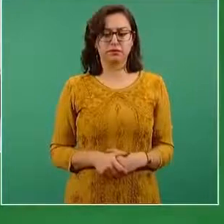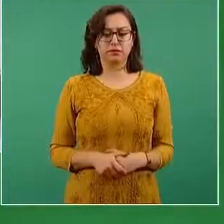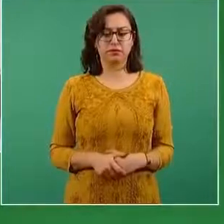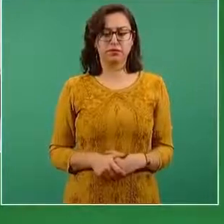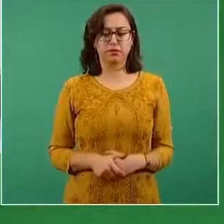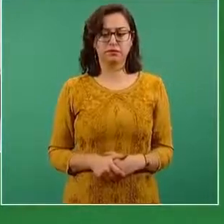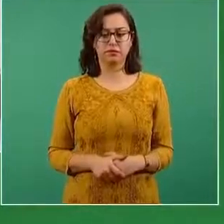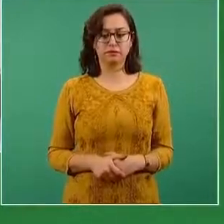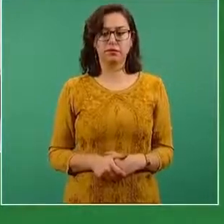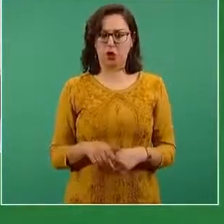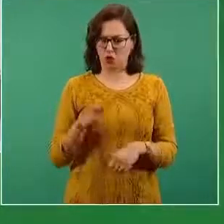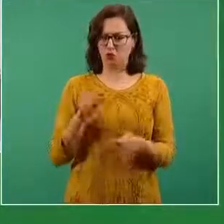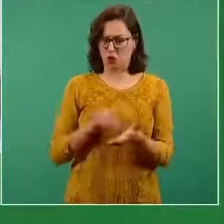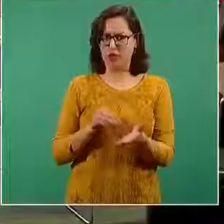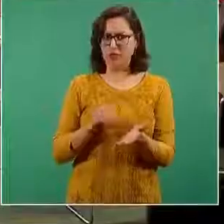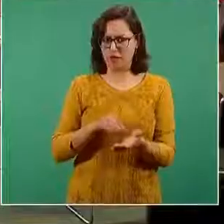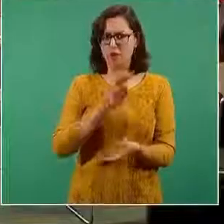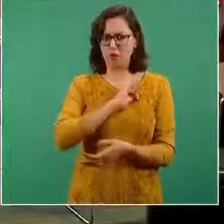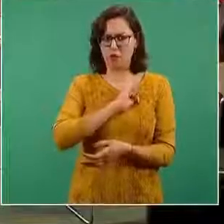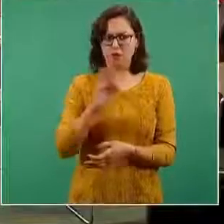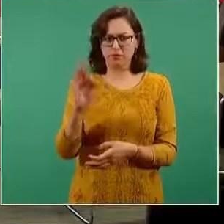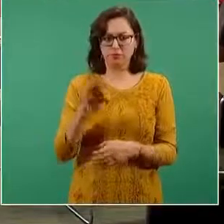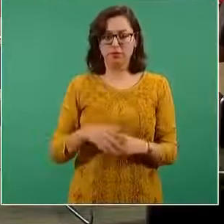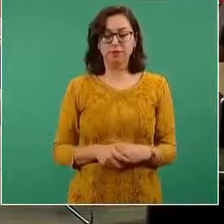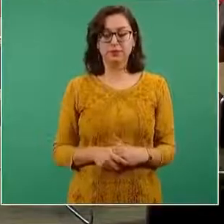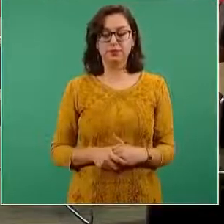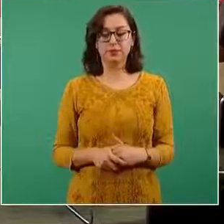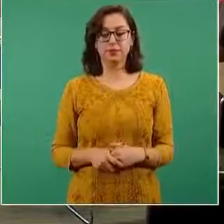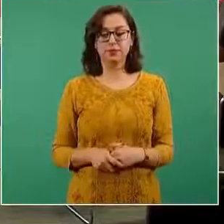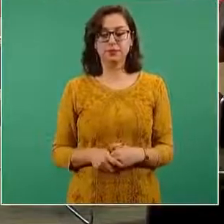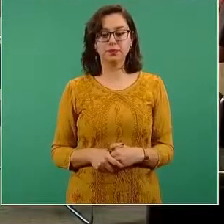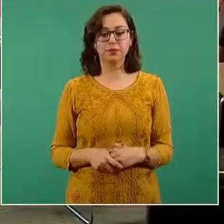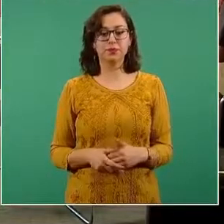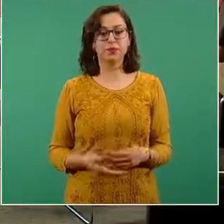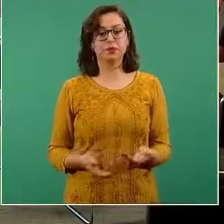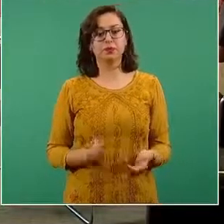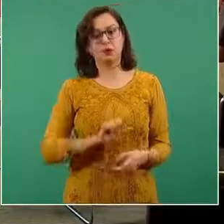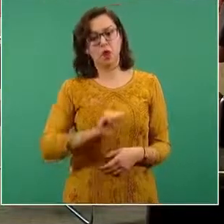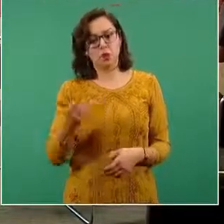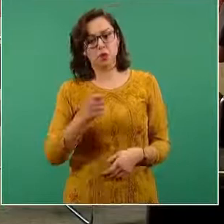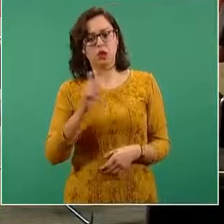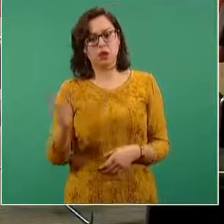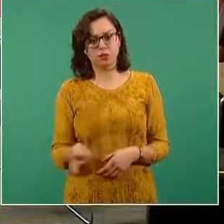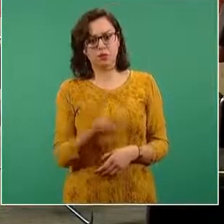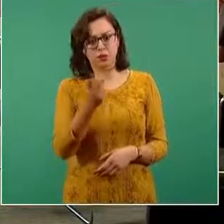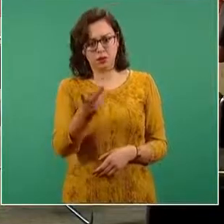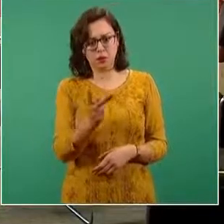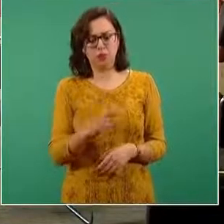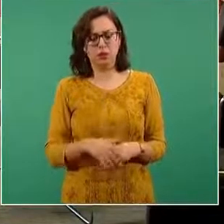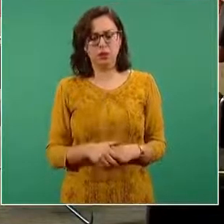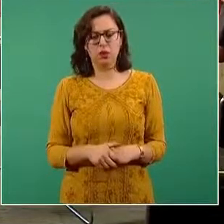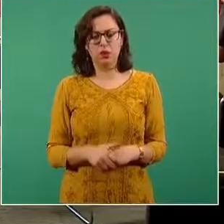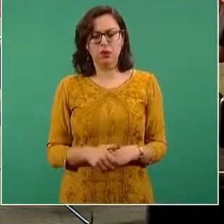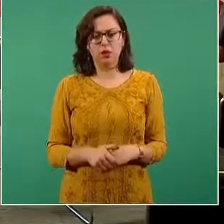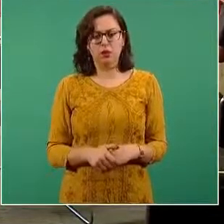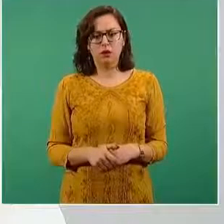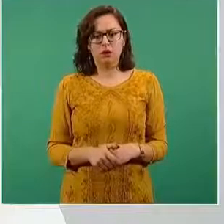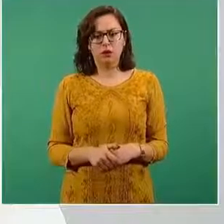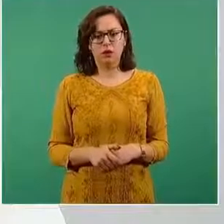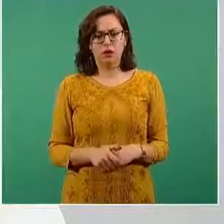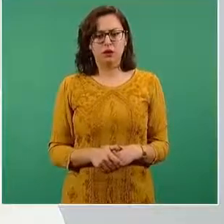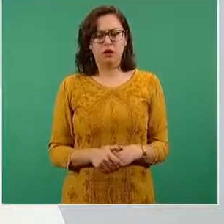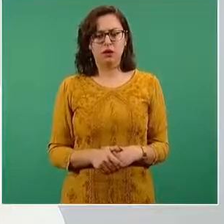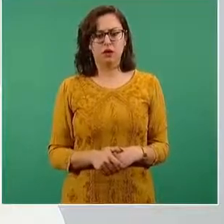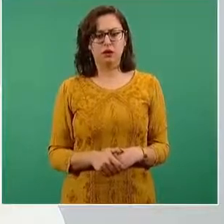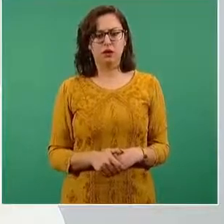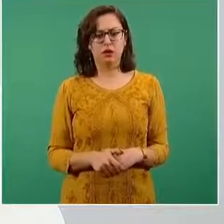vacuna. Están en tiempo. Correcto. Y en relación a la primera pregunta, comentar que sí, en este caso el